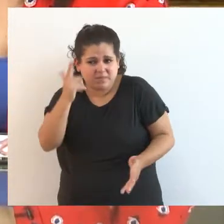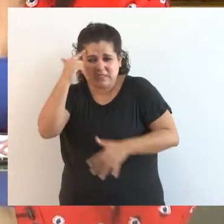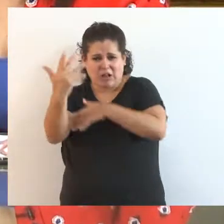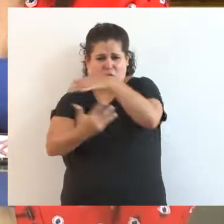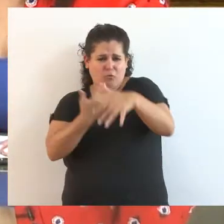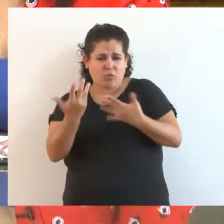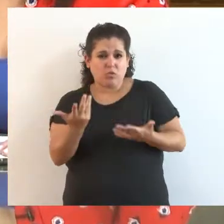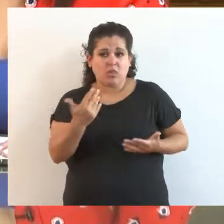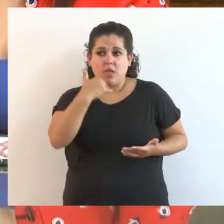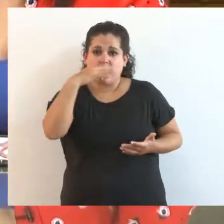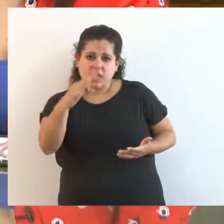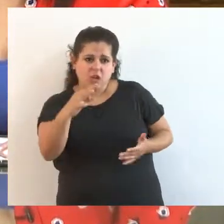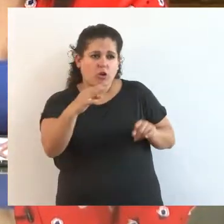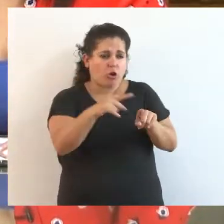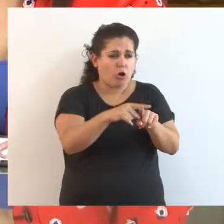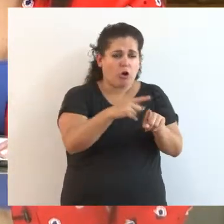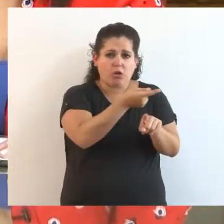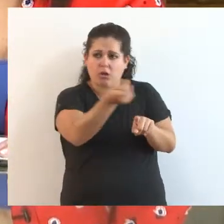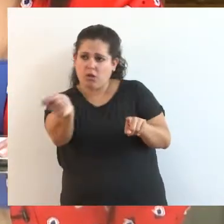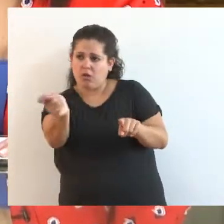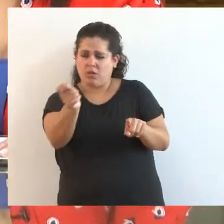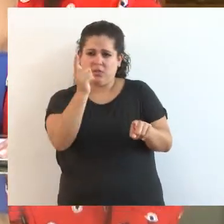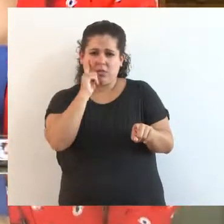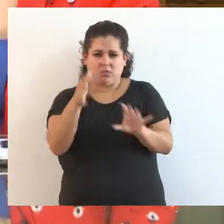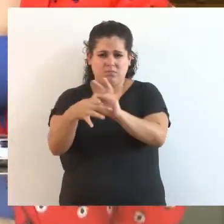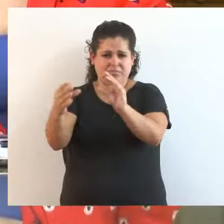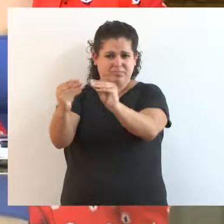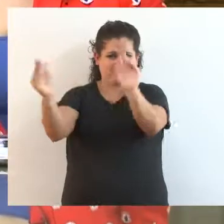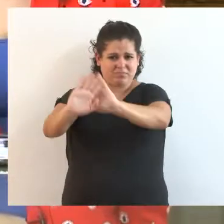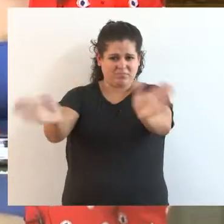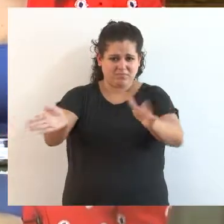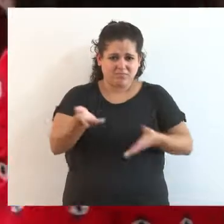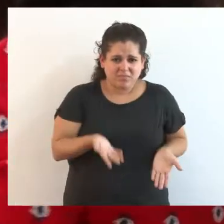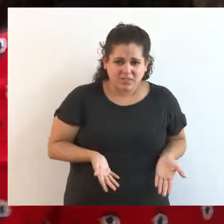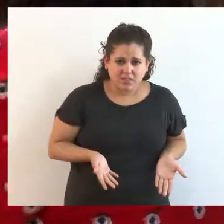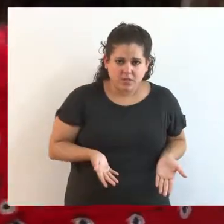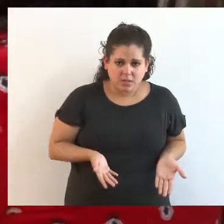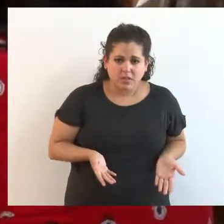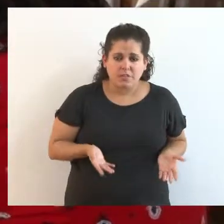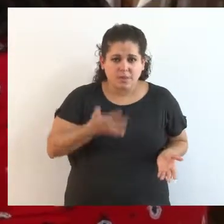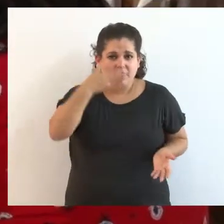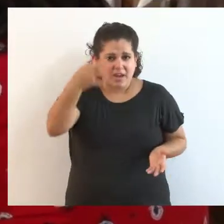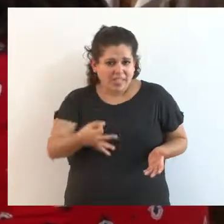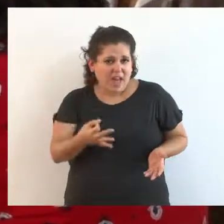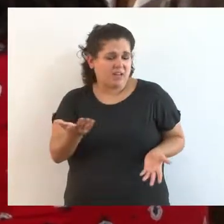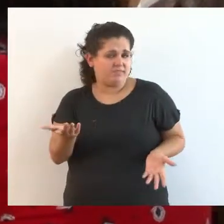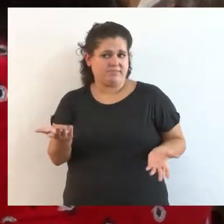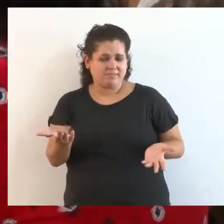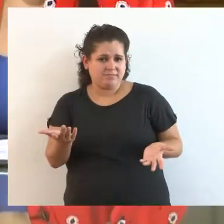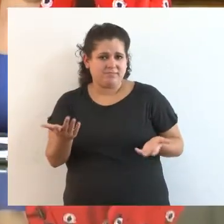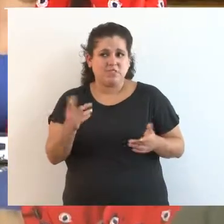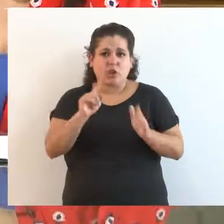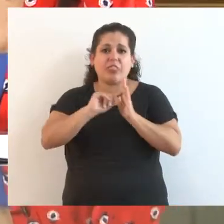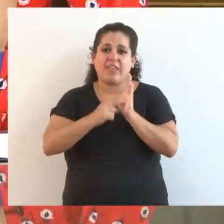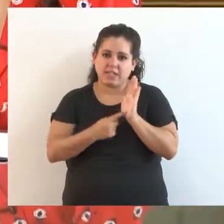se confunde. O sea, ¿es un hijo o no es un hijo? Donde la biología incluso se presenta en el peor de los mundos, porque por una cuestión, digamos, de